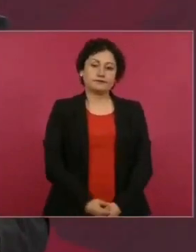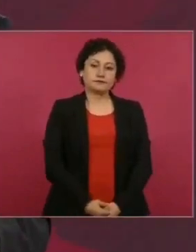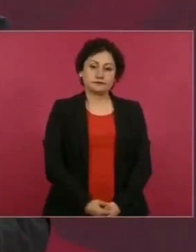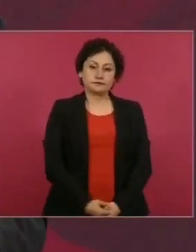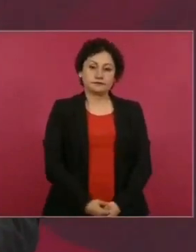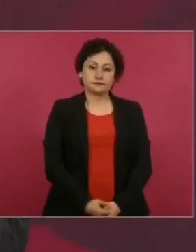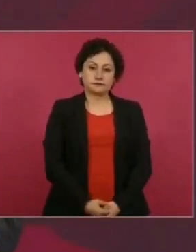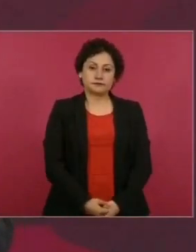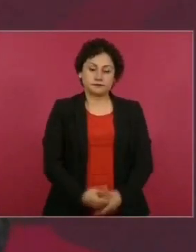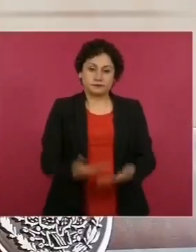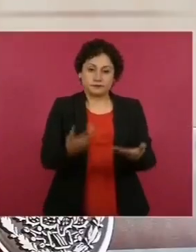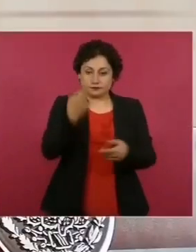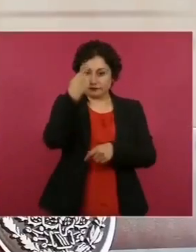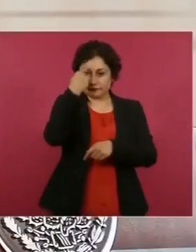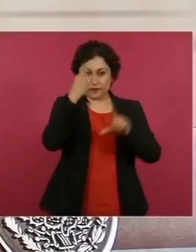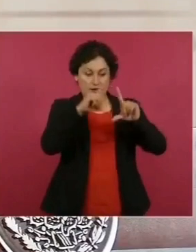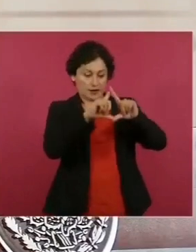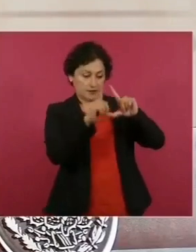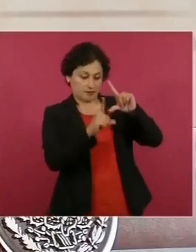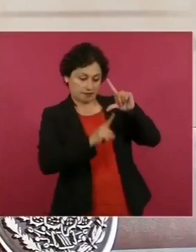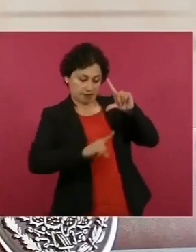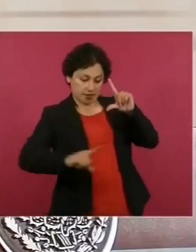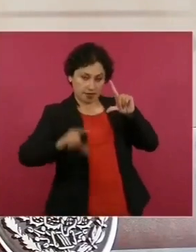el México profundo,